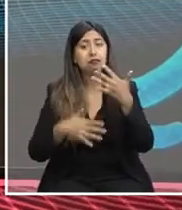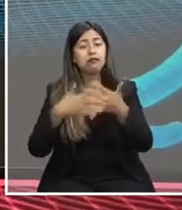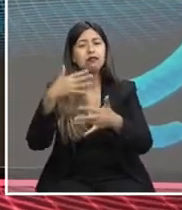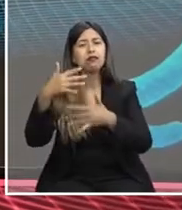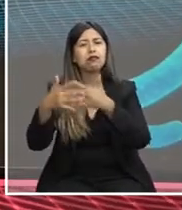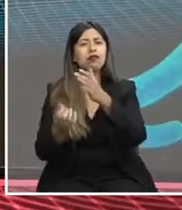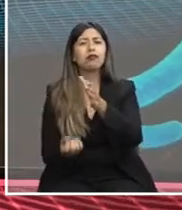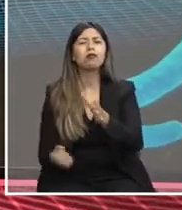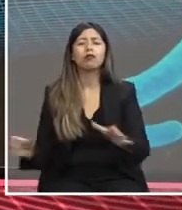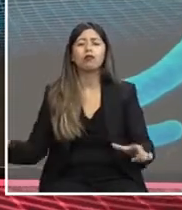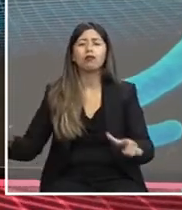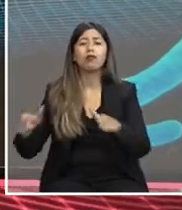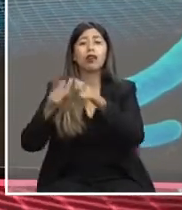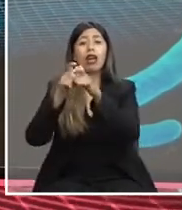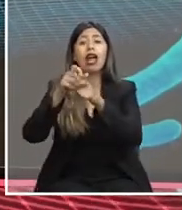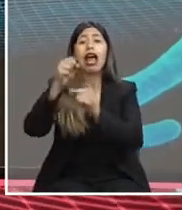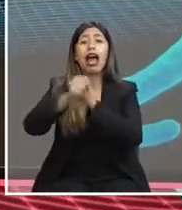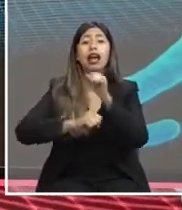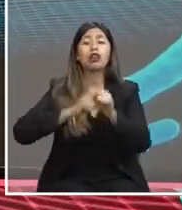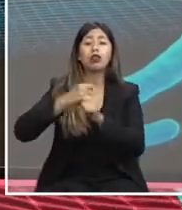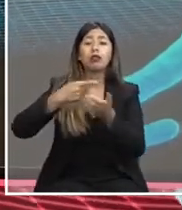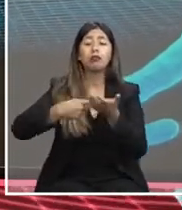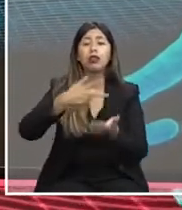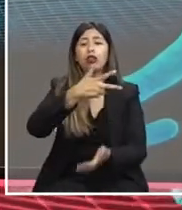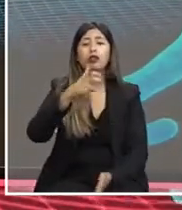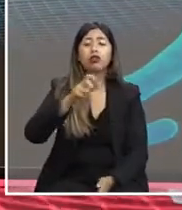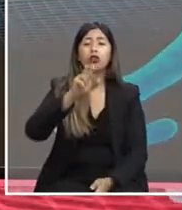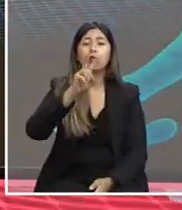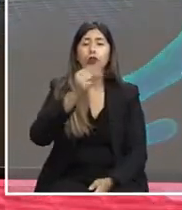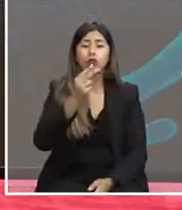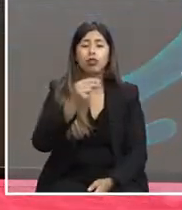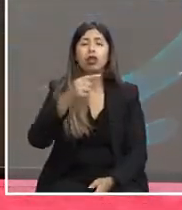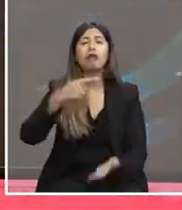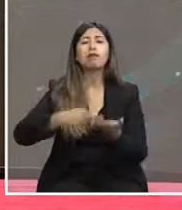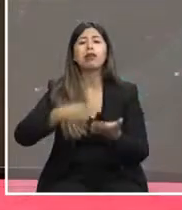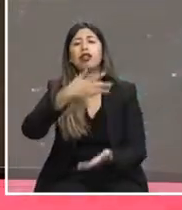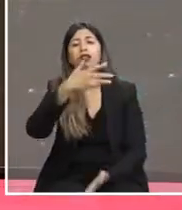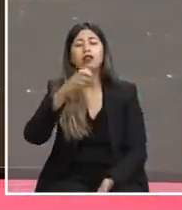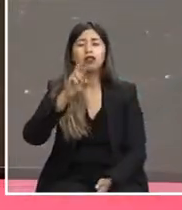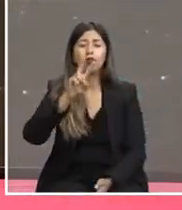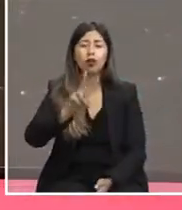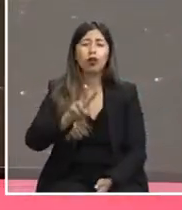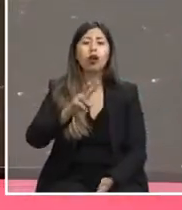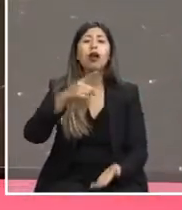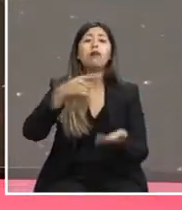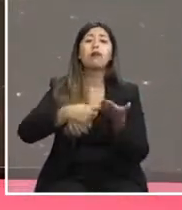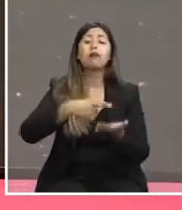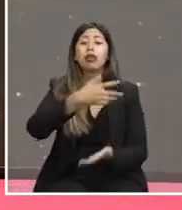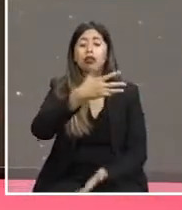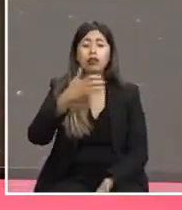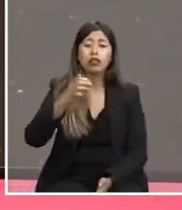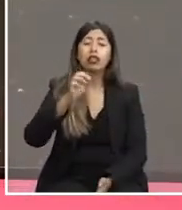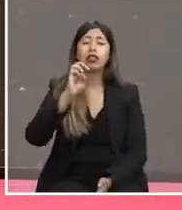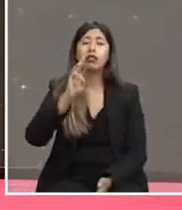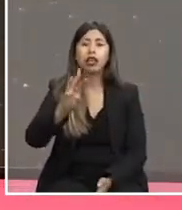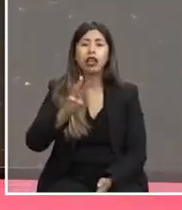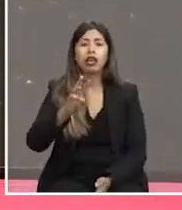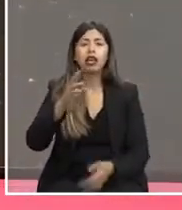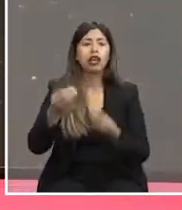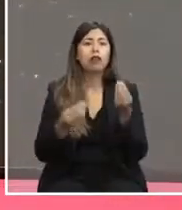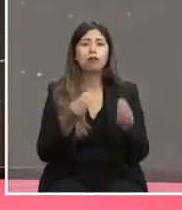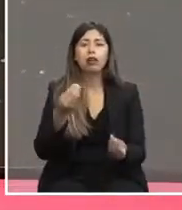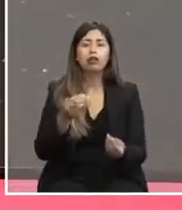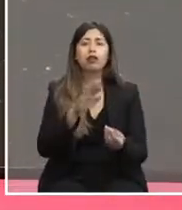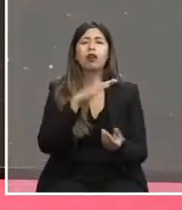erupciones en el año 1812, 1902 y 1903. ¿Y qué es lo que ocurrió? Murió gente